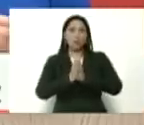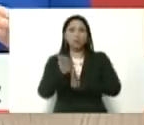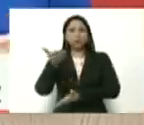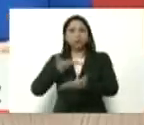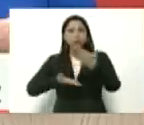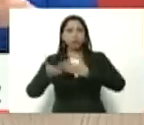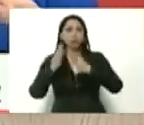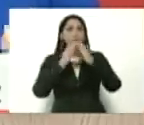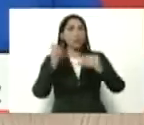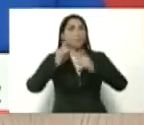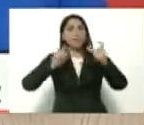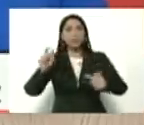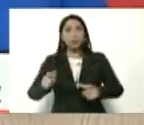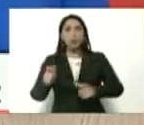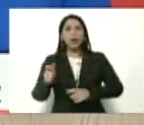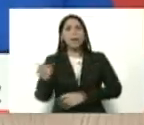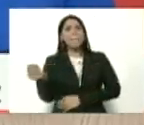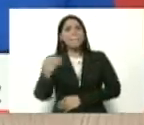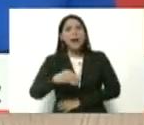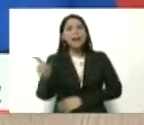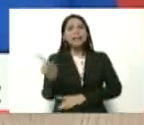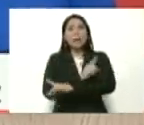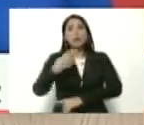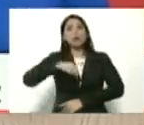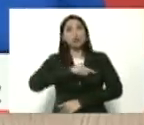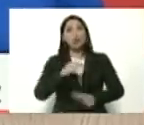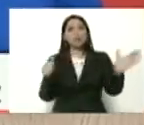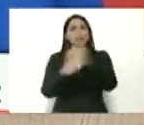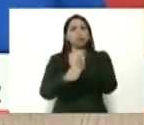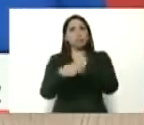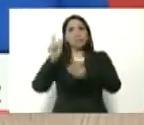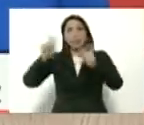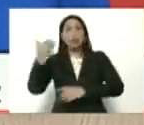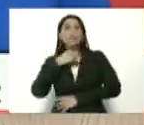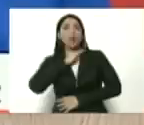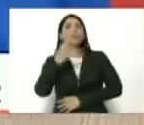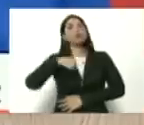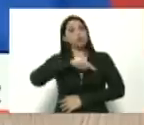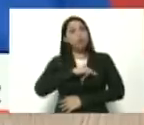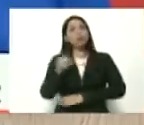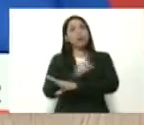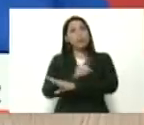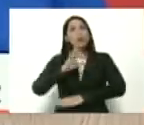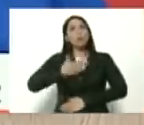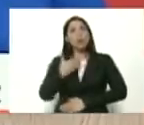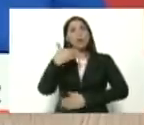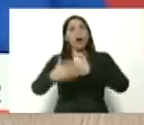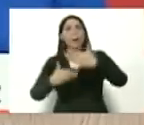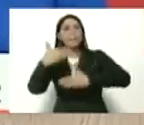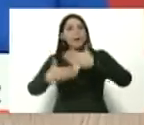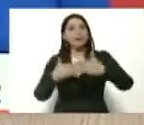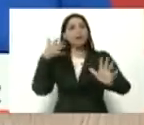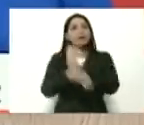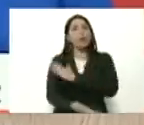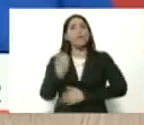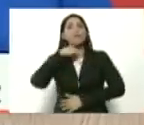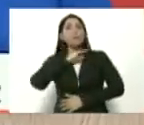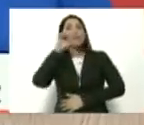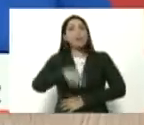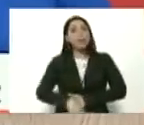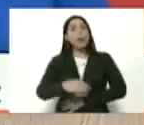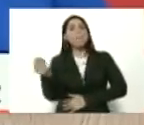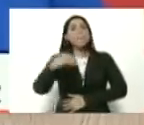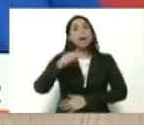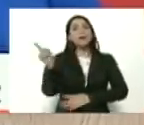todas, porque mientras más rápido detectemos los casos, más rápido podremos avanzar sobre la enfermedad y más